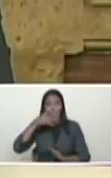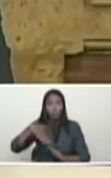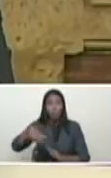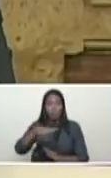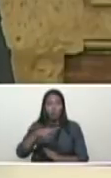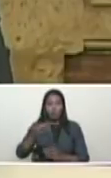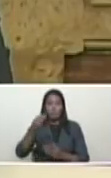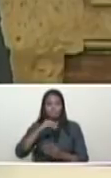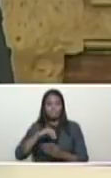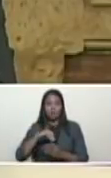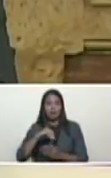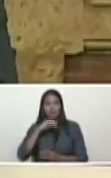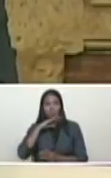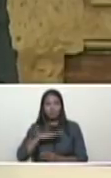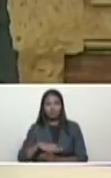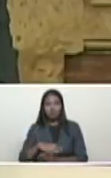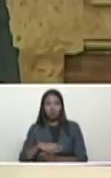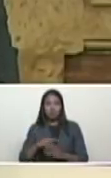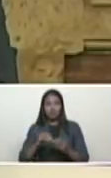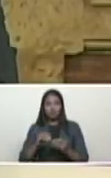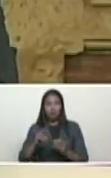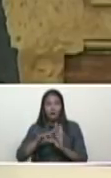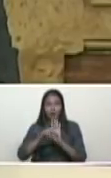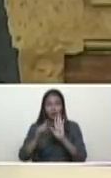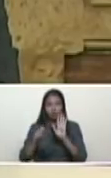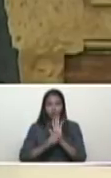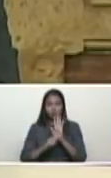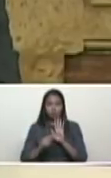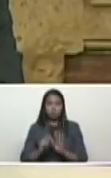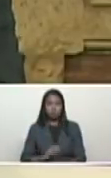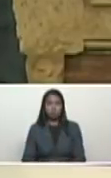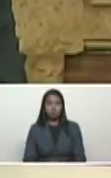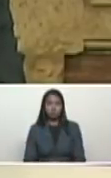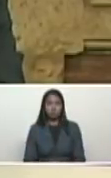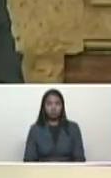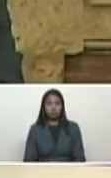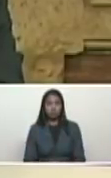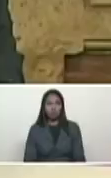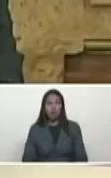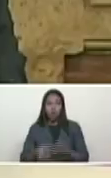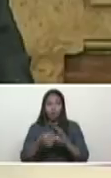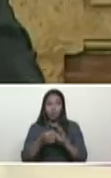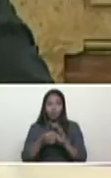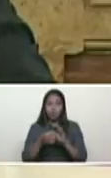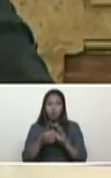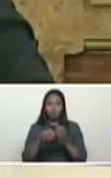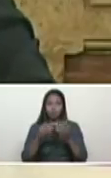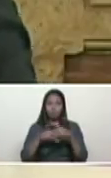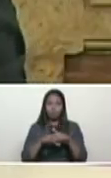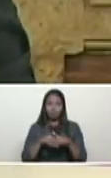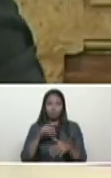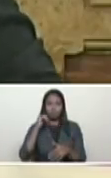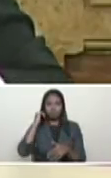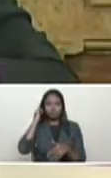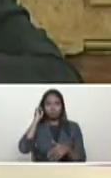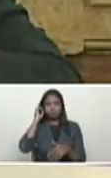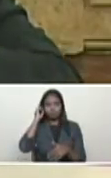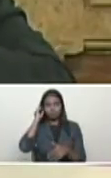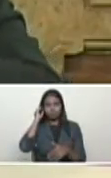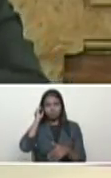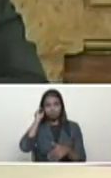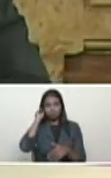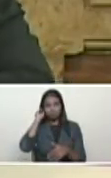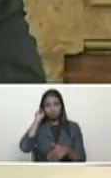una historia grandiosa a una constitución y la unión y la cohesión máxima para